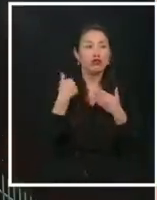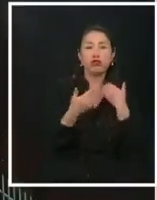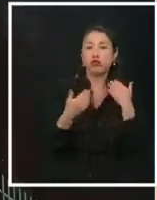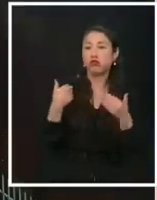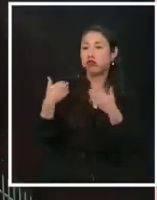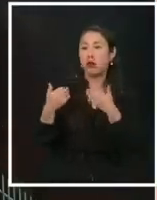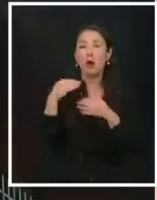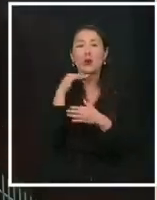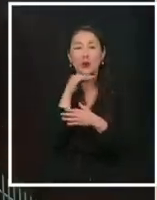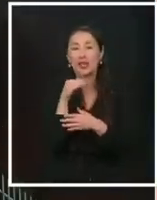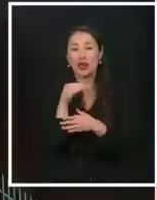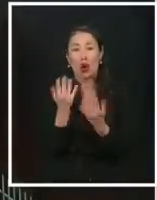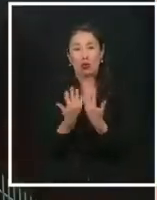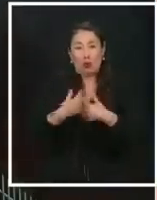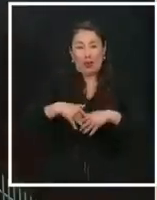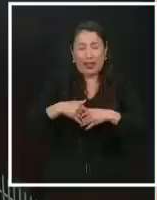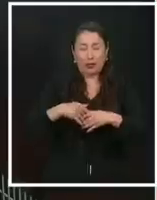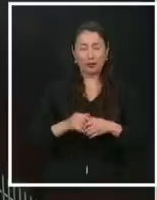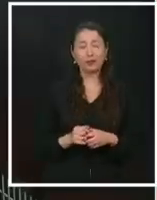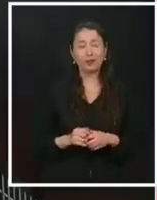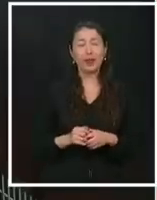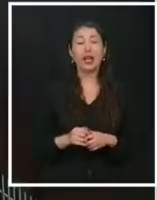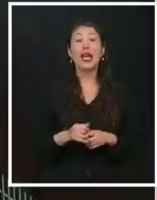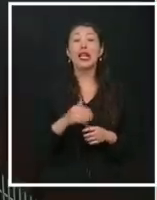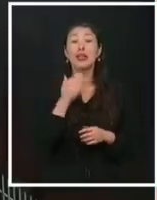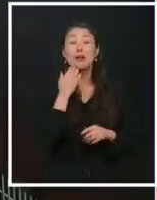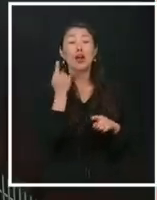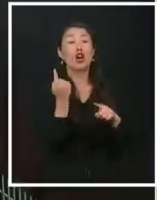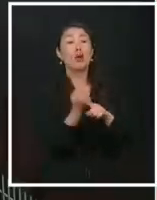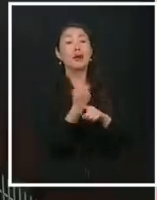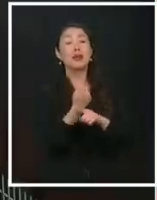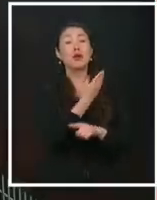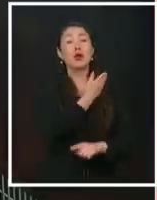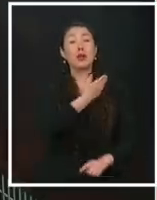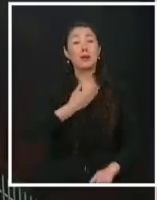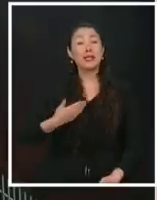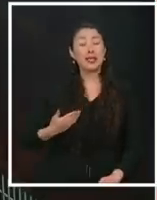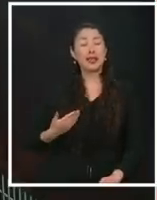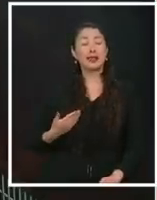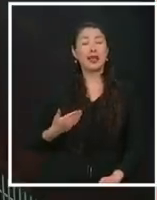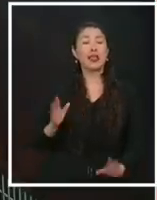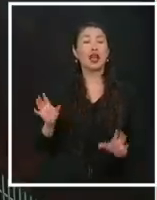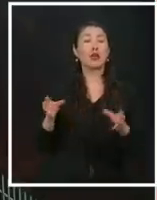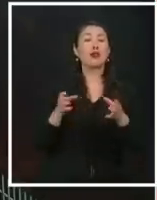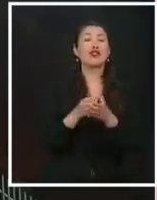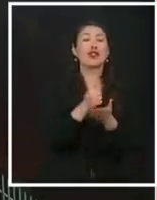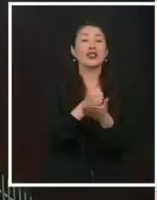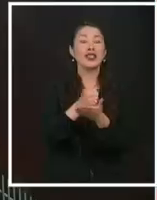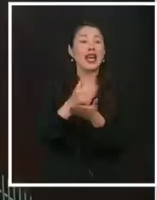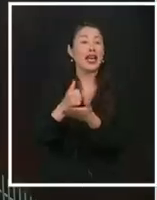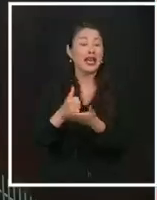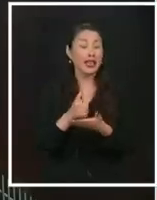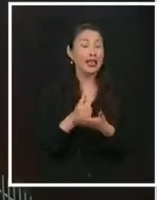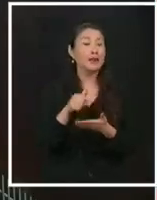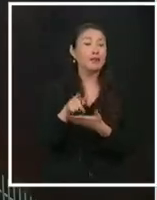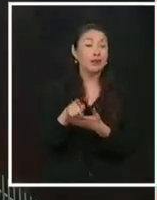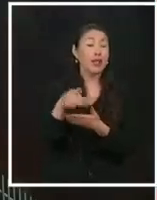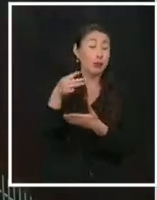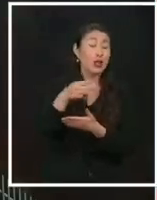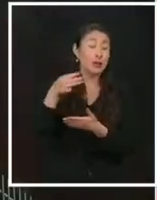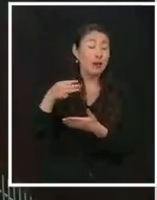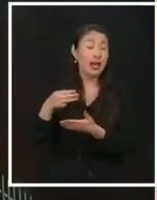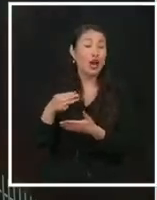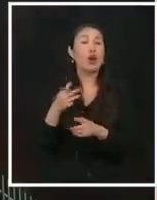para disponerlo inmediatamente. Hemos hablado también con el presidente de la Asociación Regional de Municipios, con Freddy Ramírez, el alcalde de Concón, quien